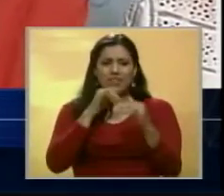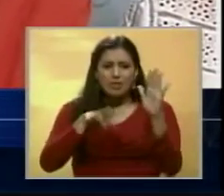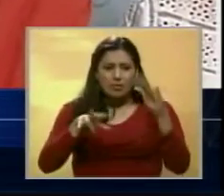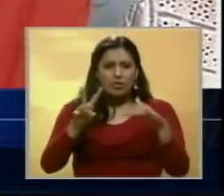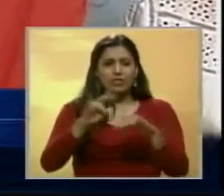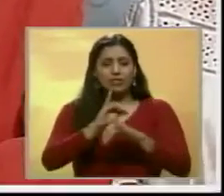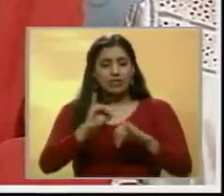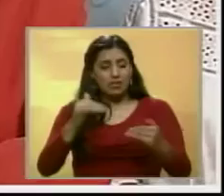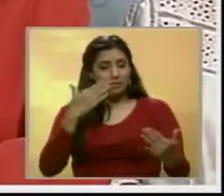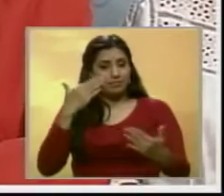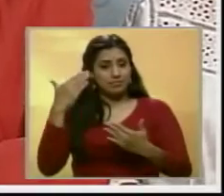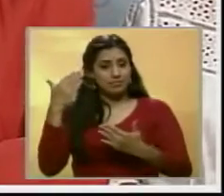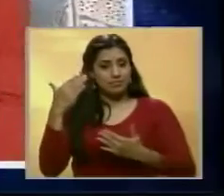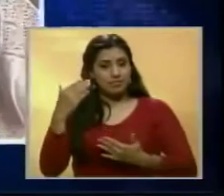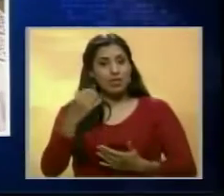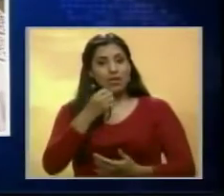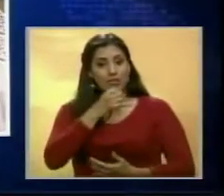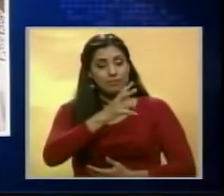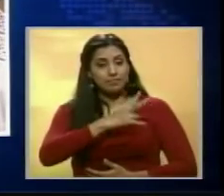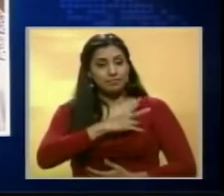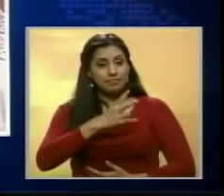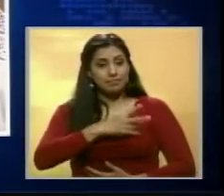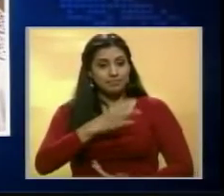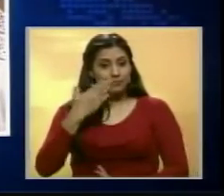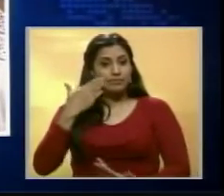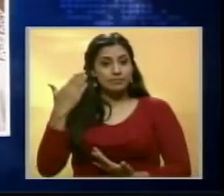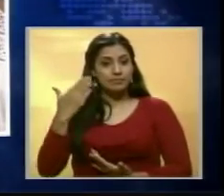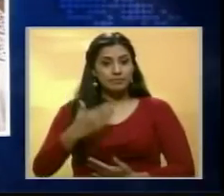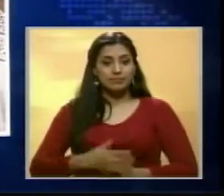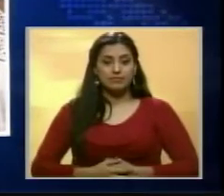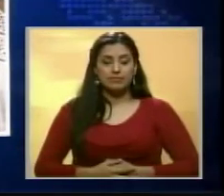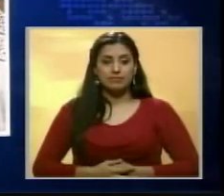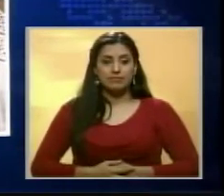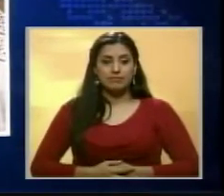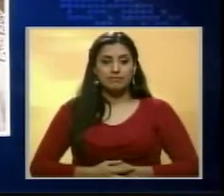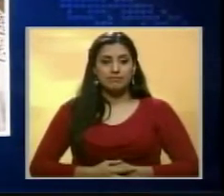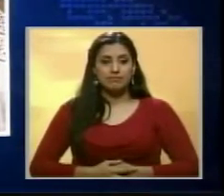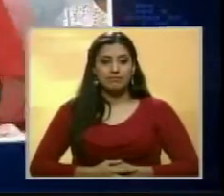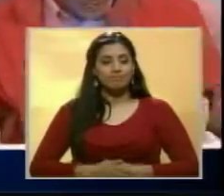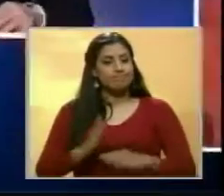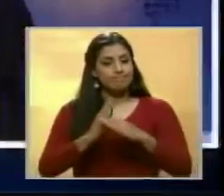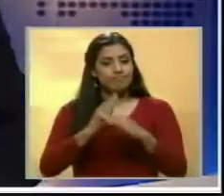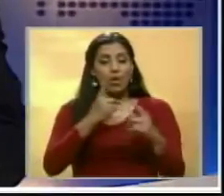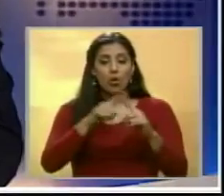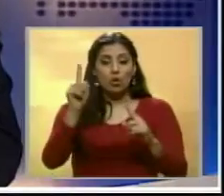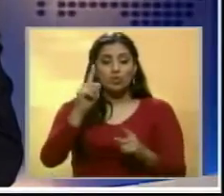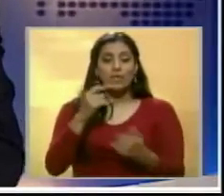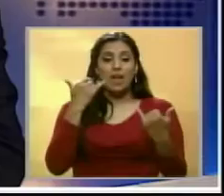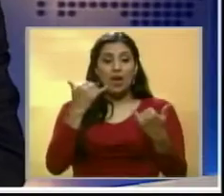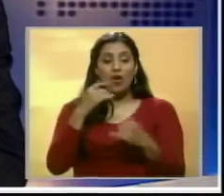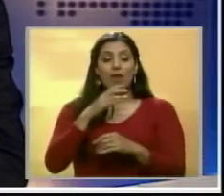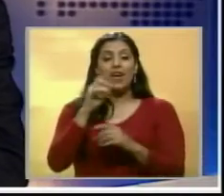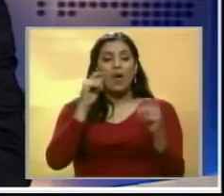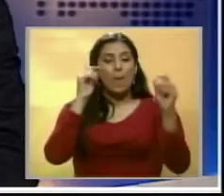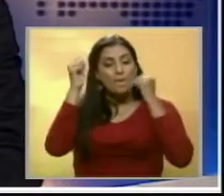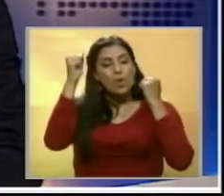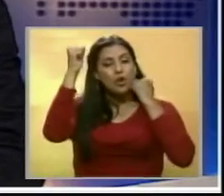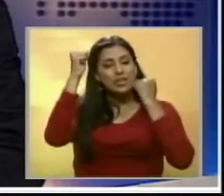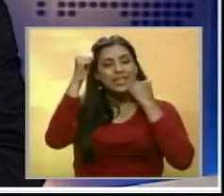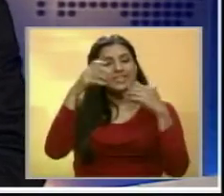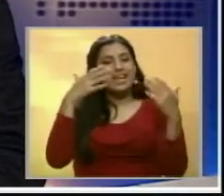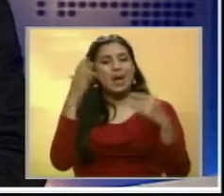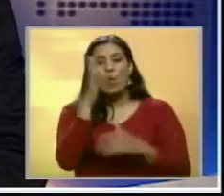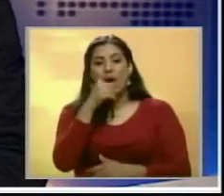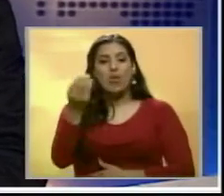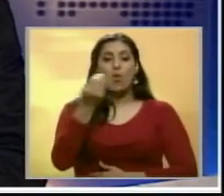información, retornen con más de la emisión meridiana de su noticiero Venevisión. Muchísimas gracias, Milagros. En medio de protestas por la